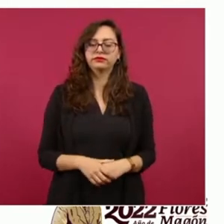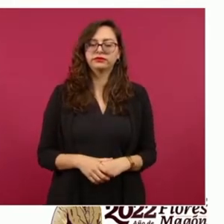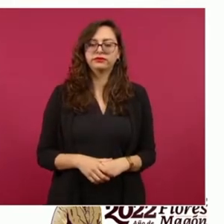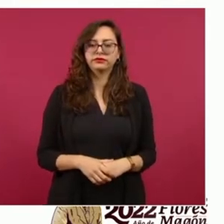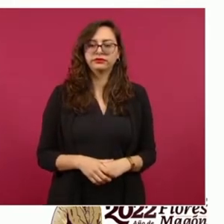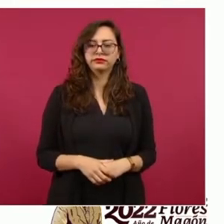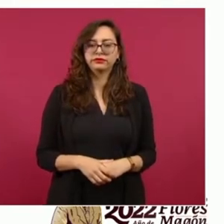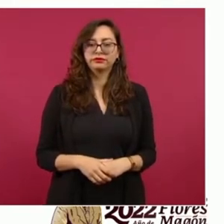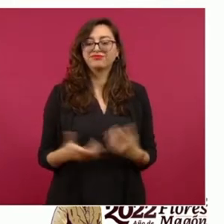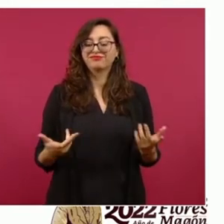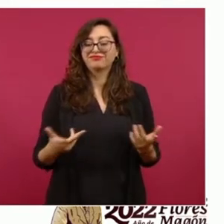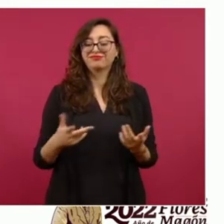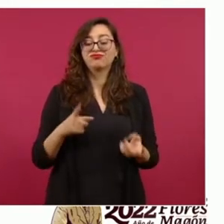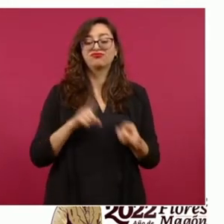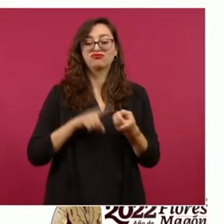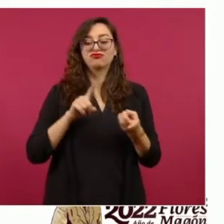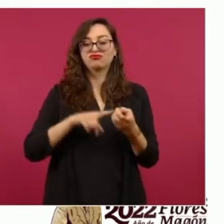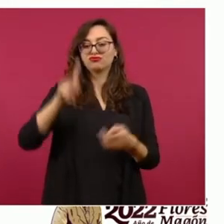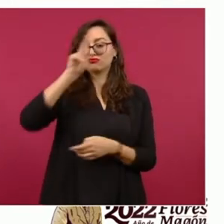más en Hidalgo.